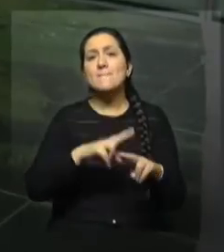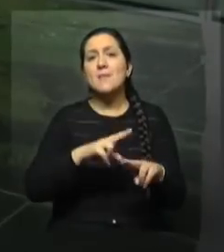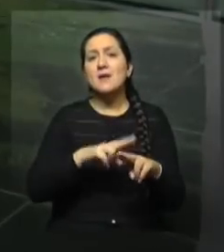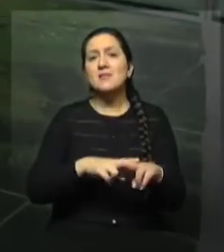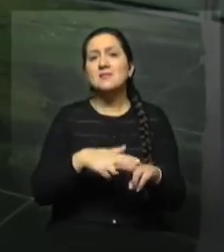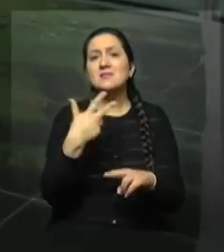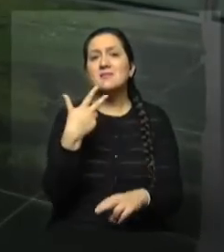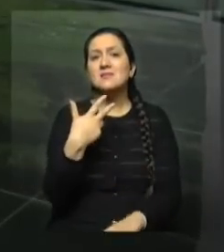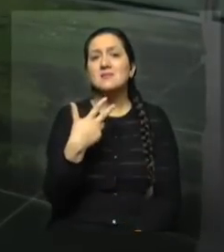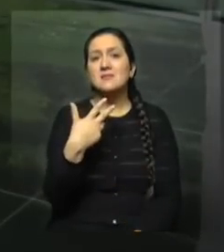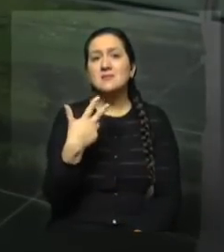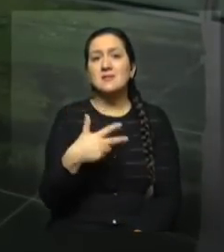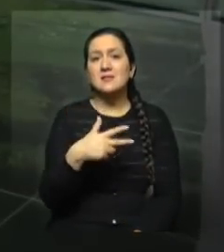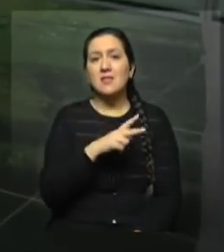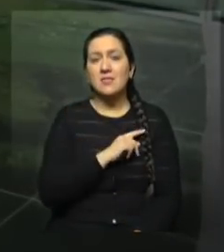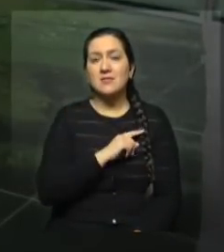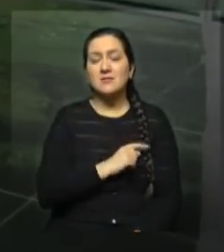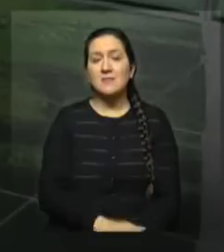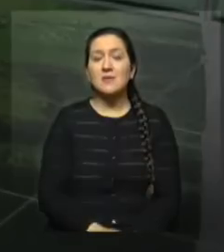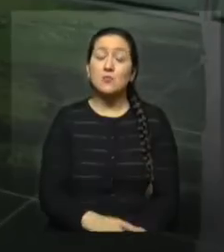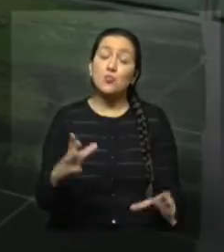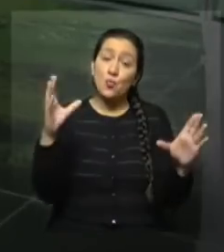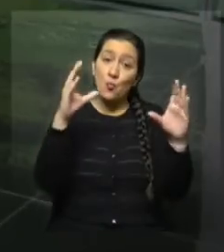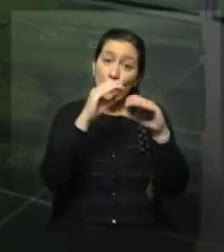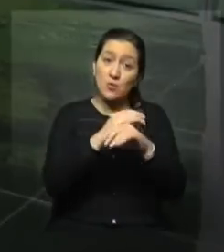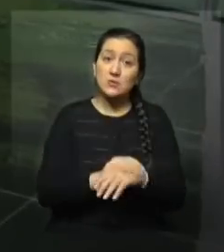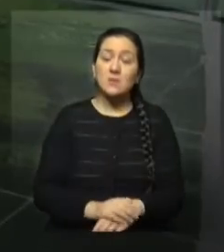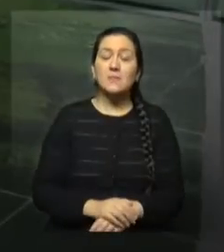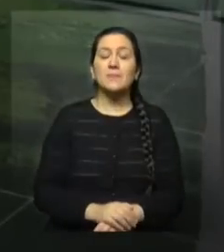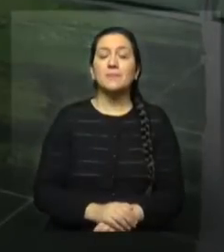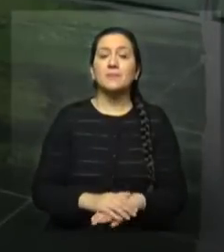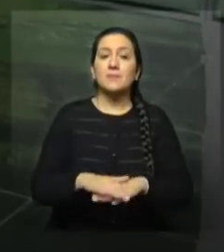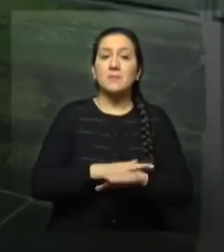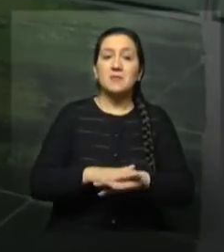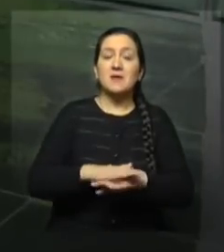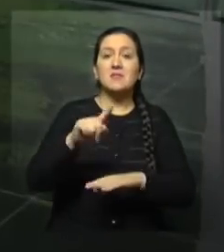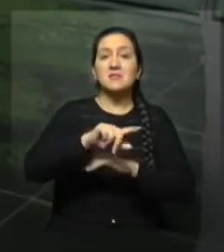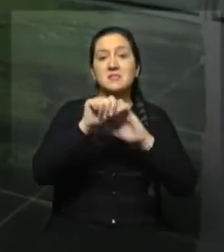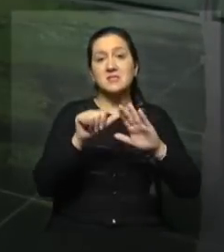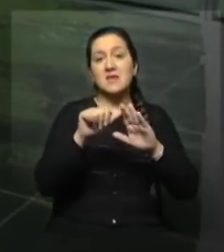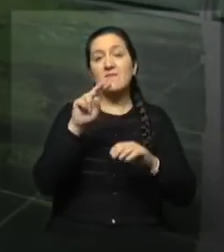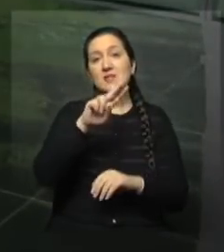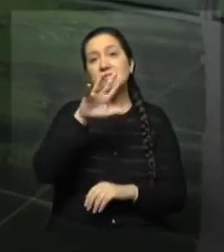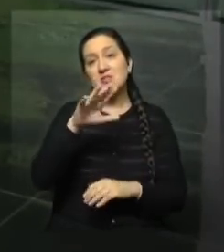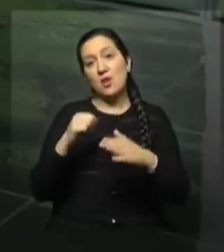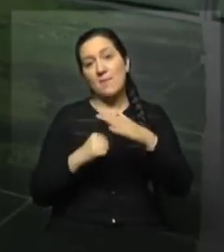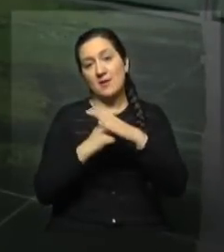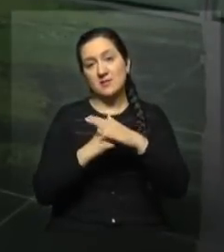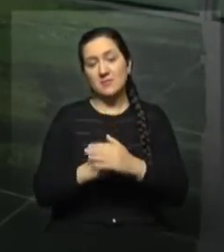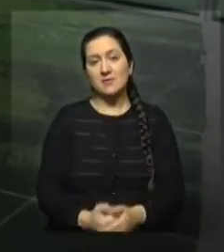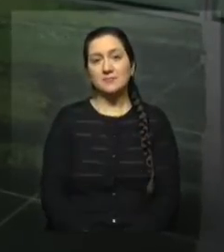diciembre estará claro y algo nuboso según el pronóstico de meteorología para el área metropolitana 16 y 25 las temperaturas